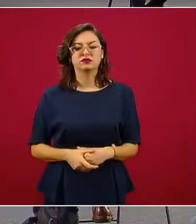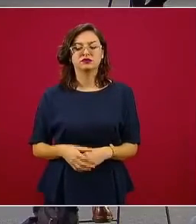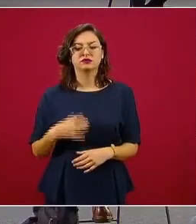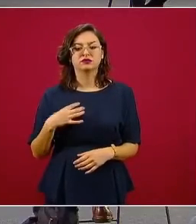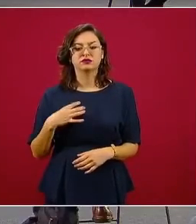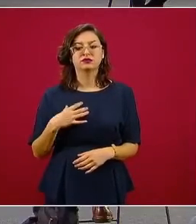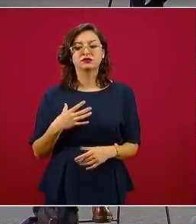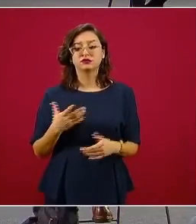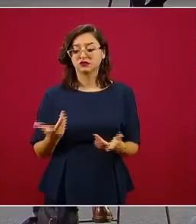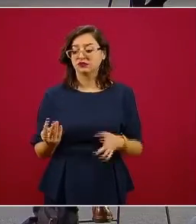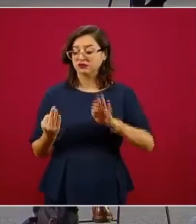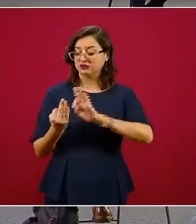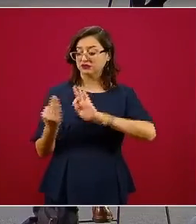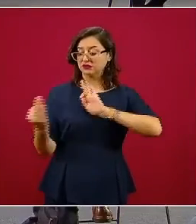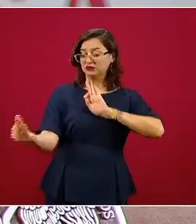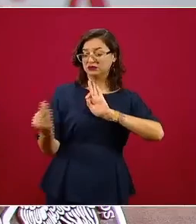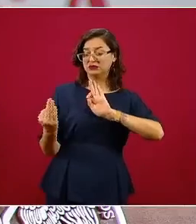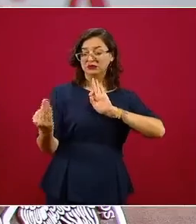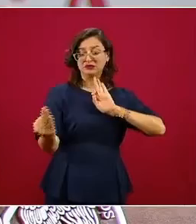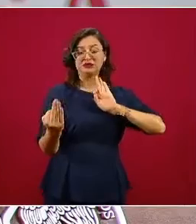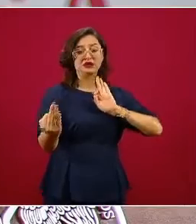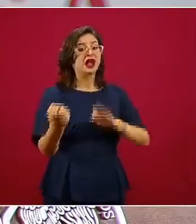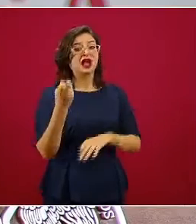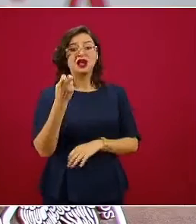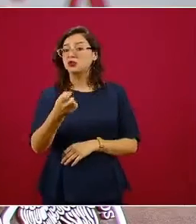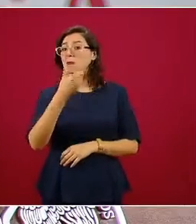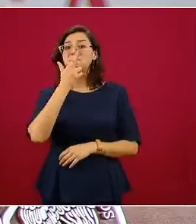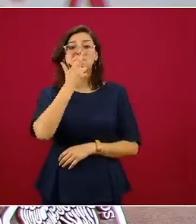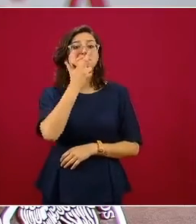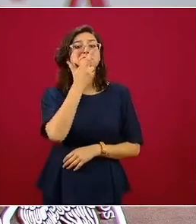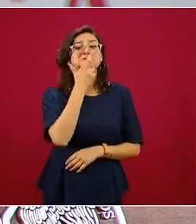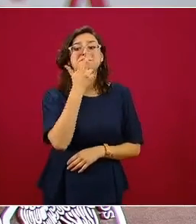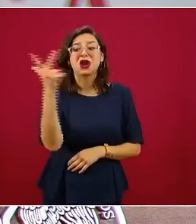que la sana distancia es lo mejor.